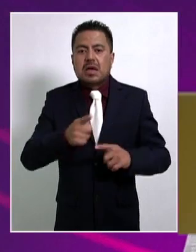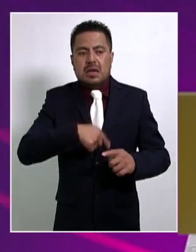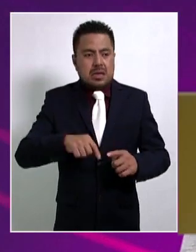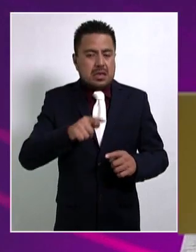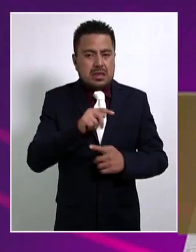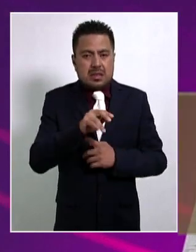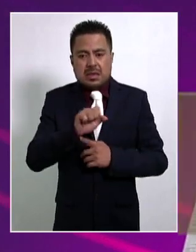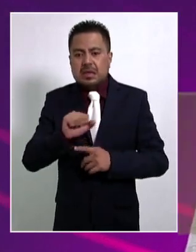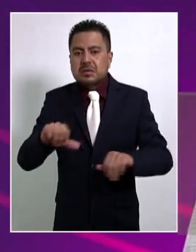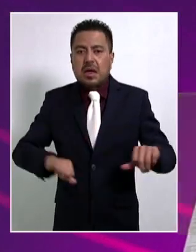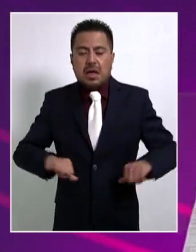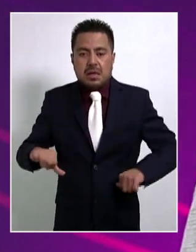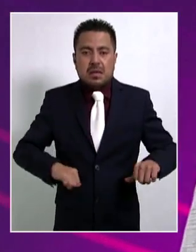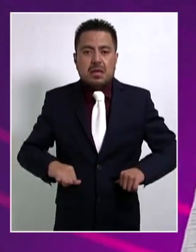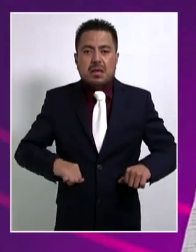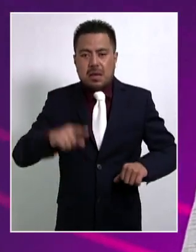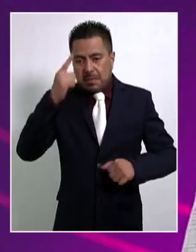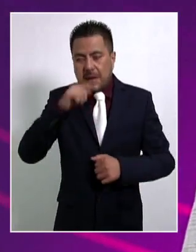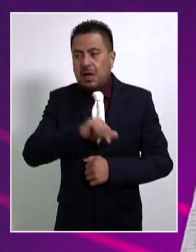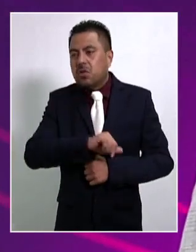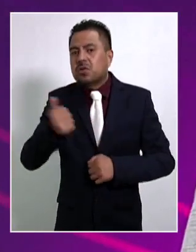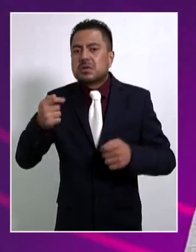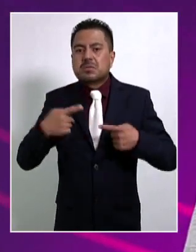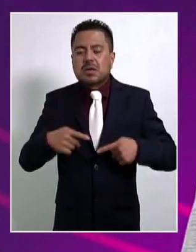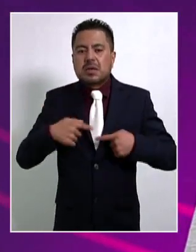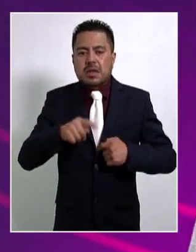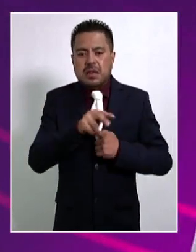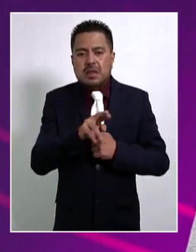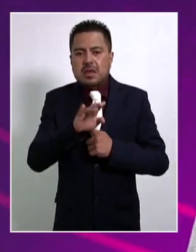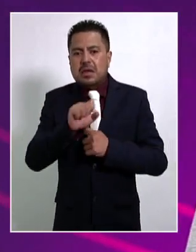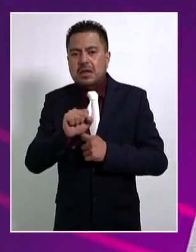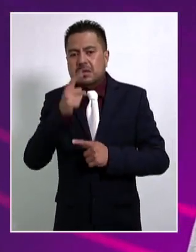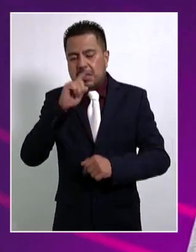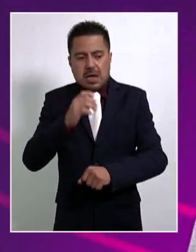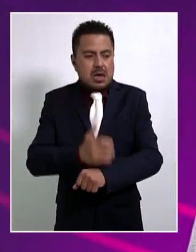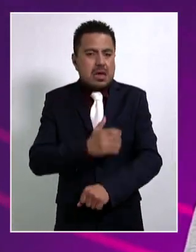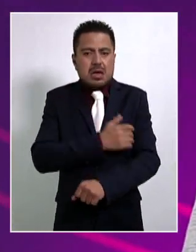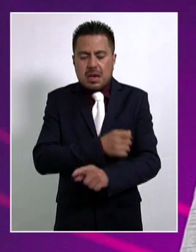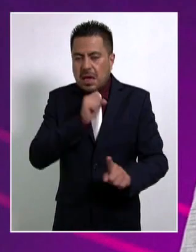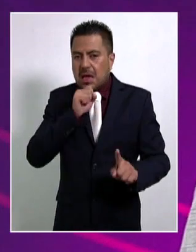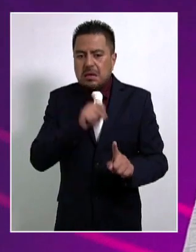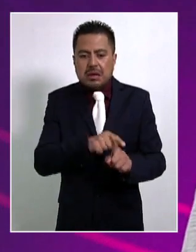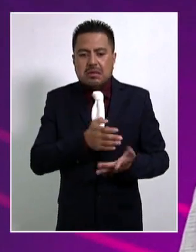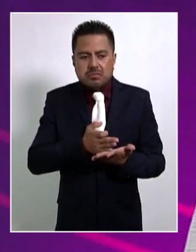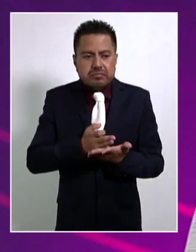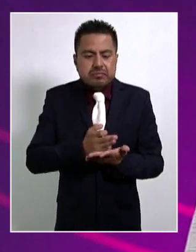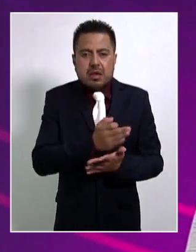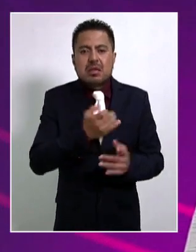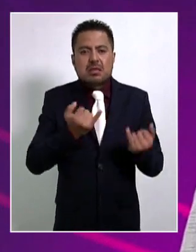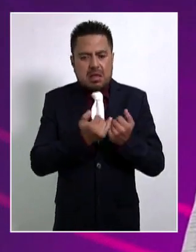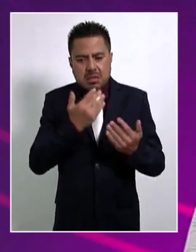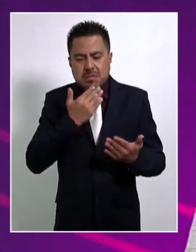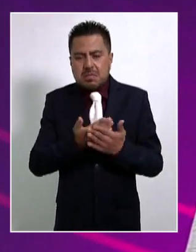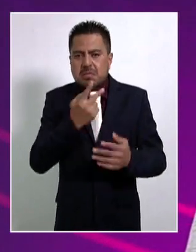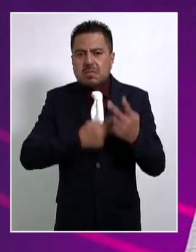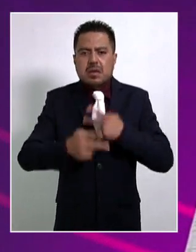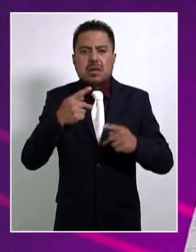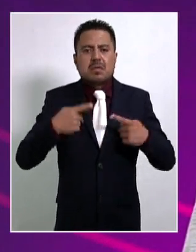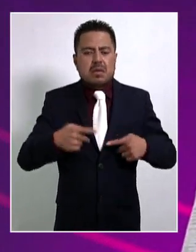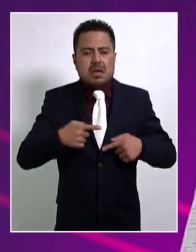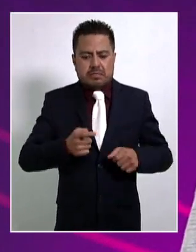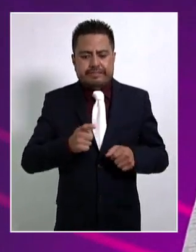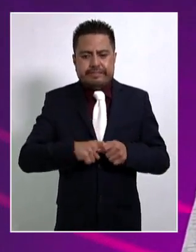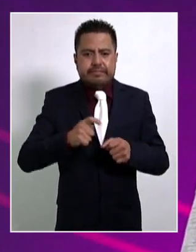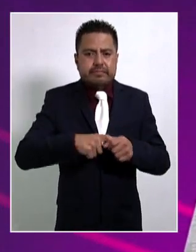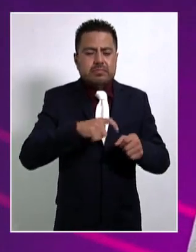trans, las actividades para otras personas trans y para sus acompañantes en transición. También son bienvenidas las personas